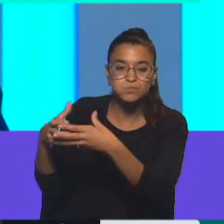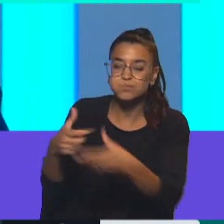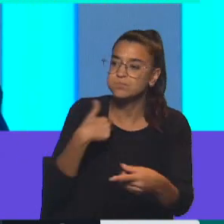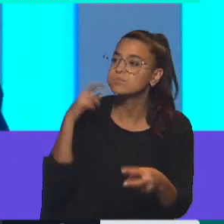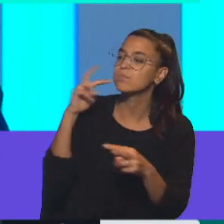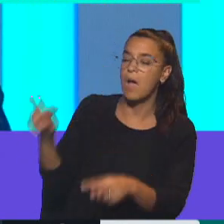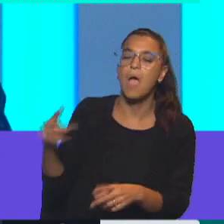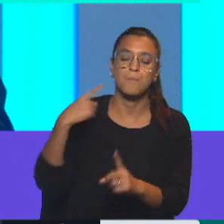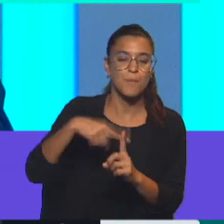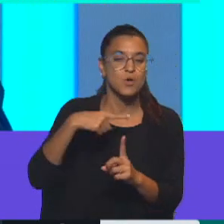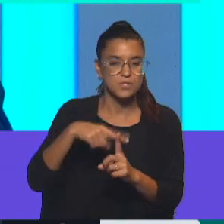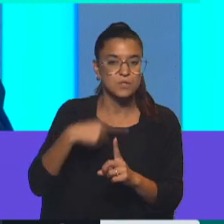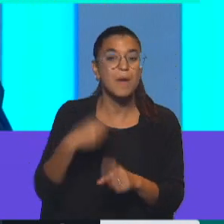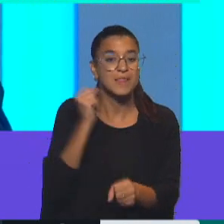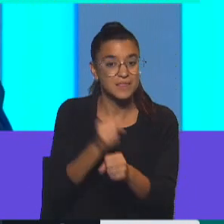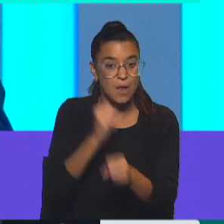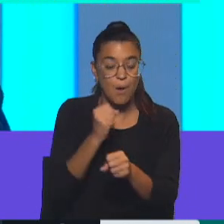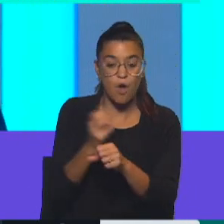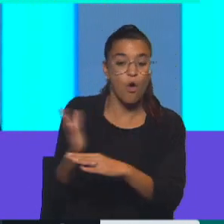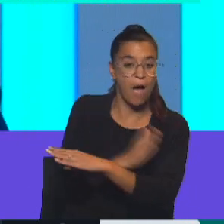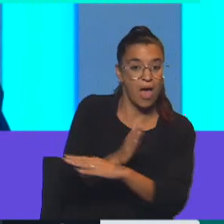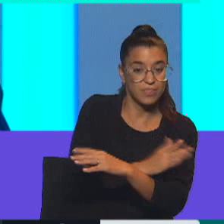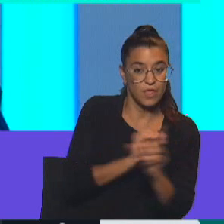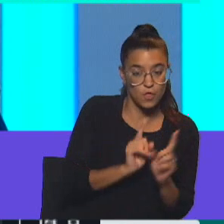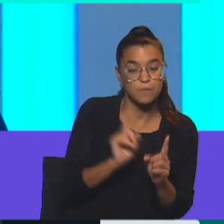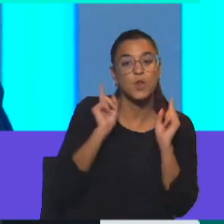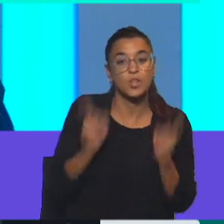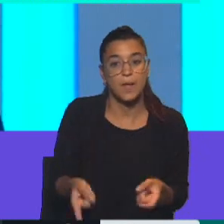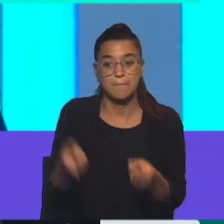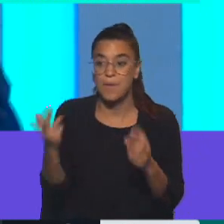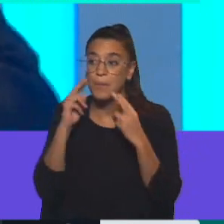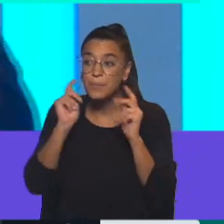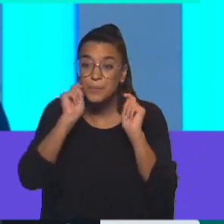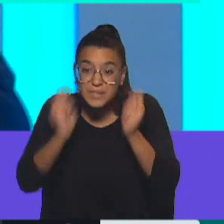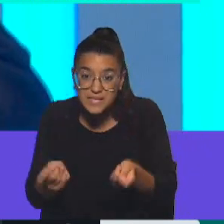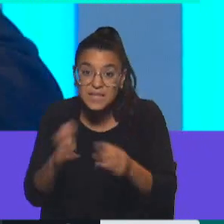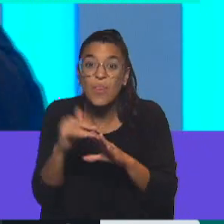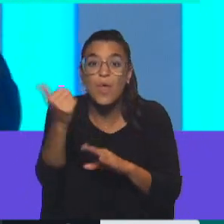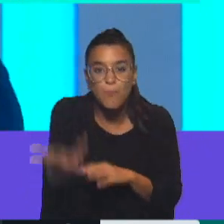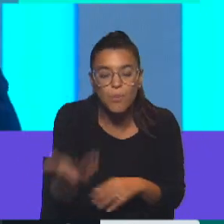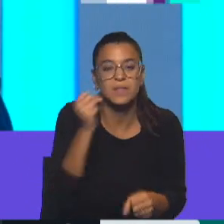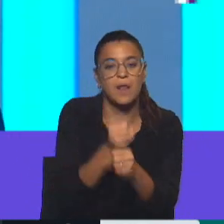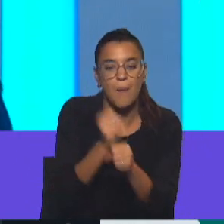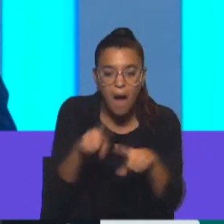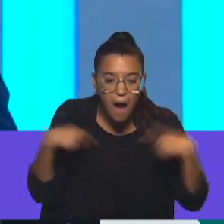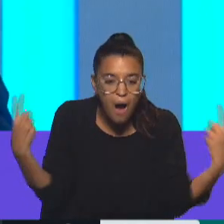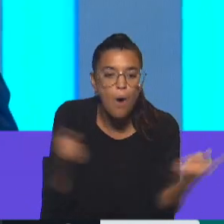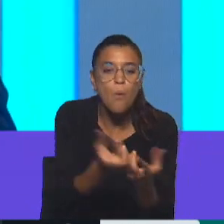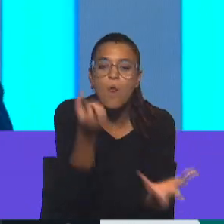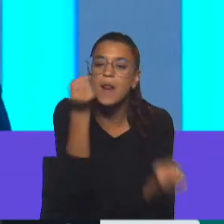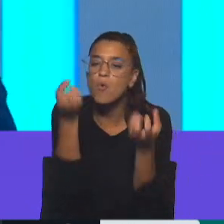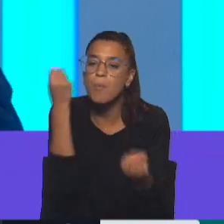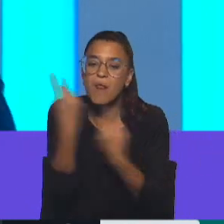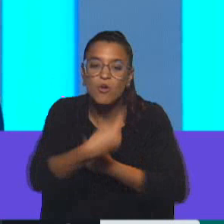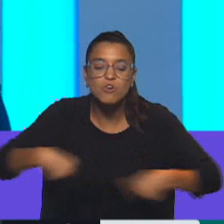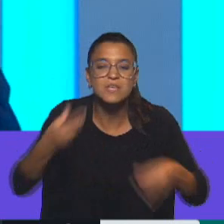y positivo, tanto para el trabajo previo de los docentes como posterior, ¿no? Poder después en el aula recuperar aquello